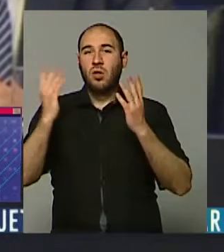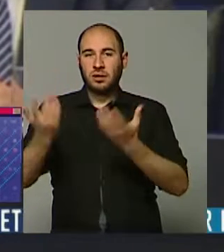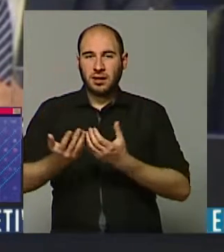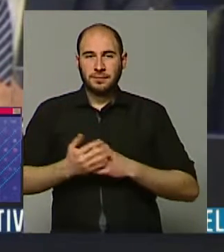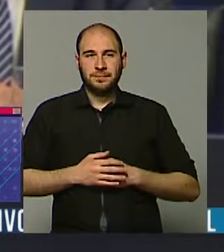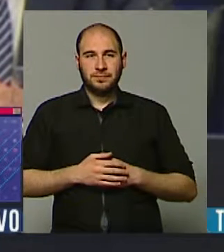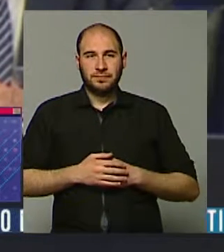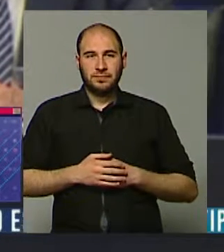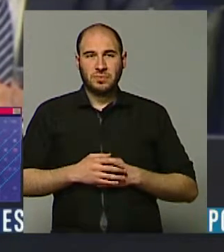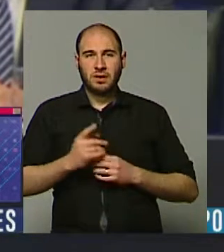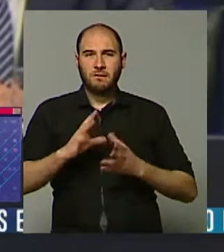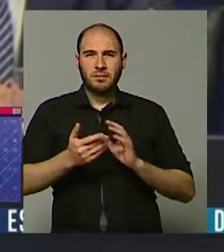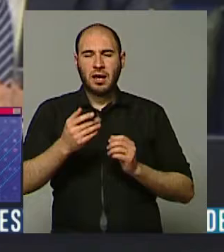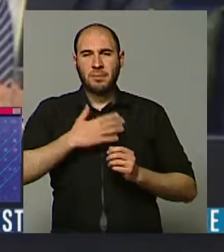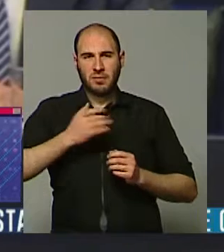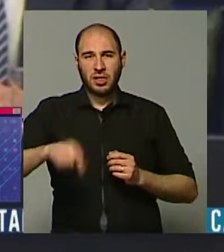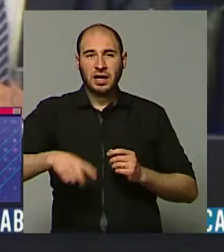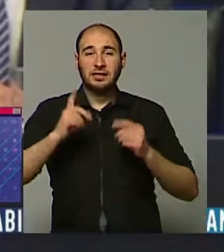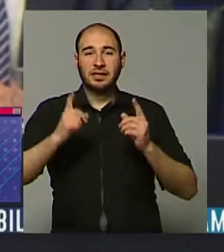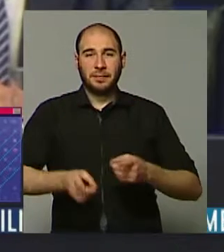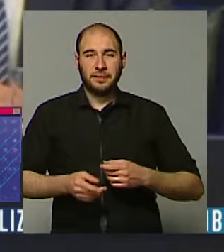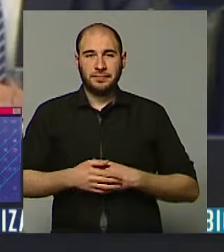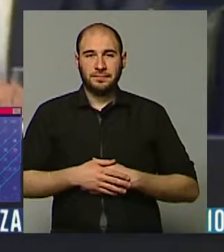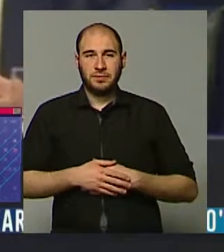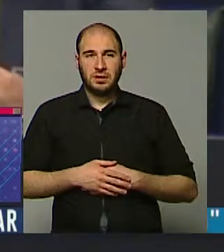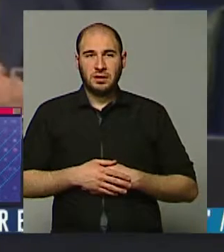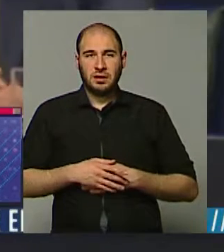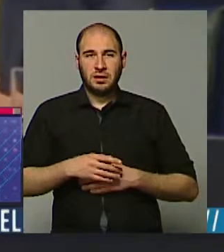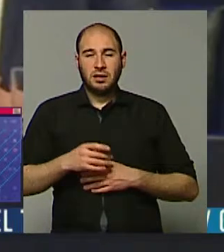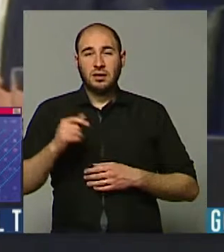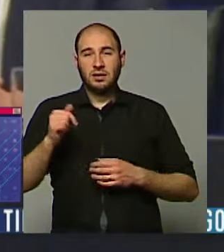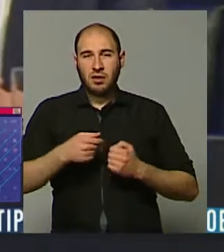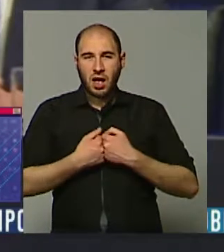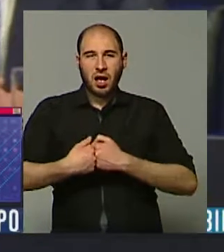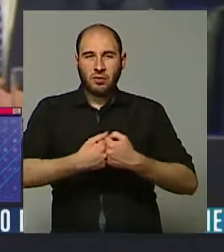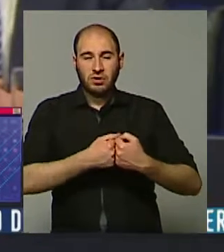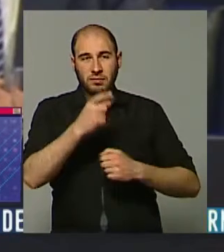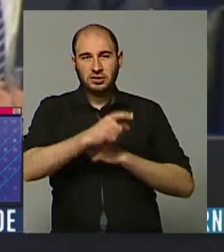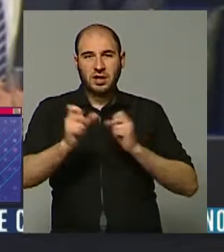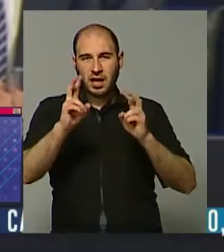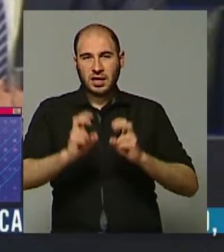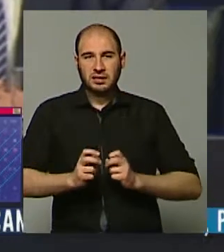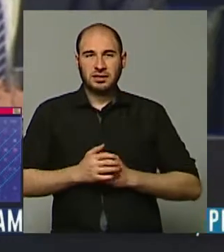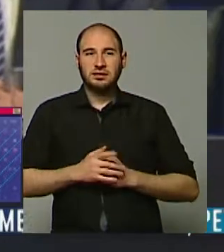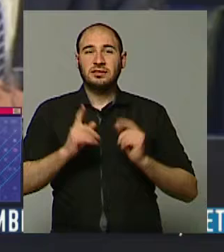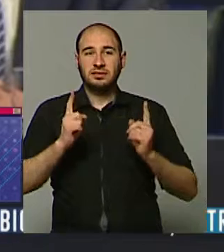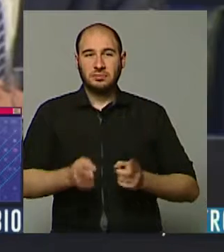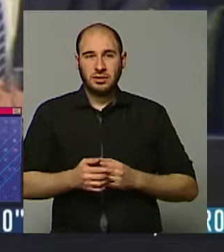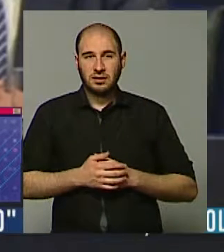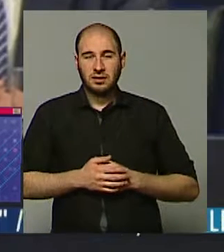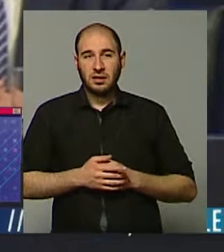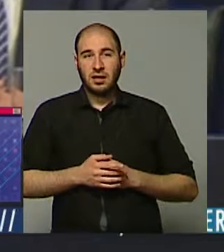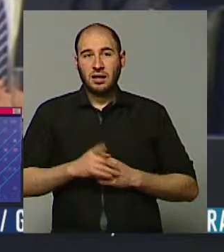mundo. Para decirlo en criollo, y también como ex consenso entre los analistas, y en particular como